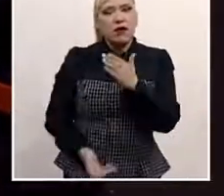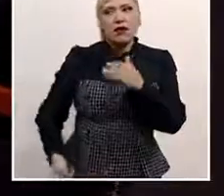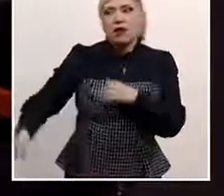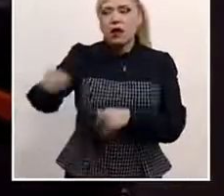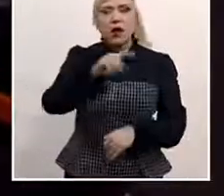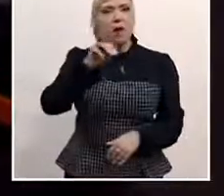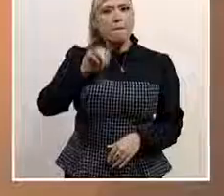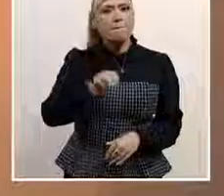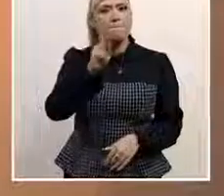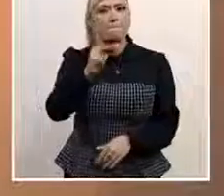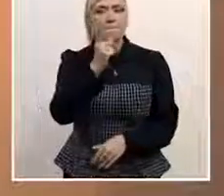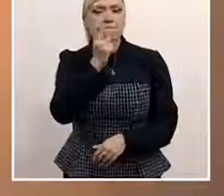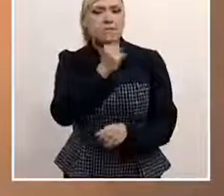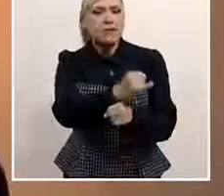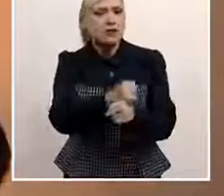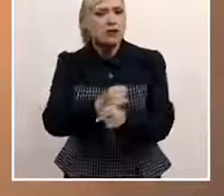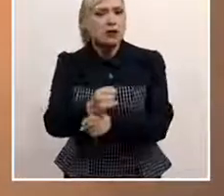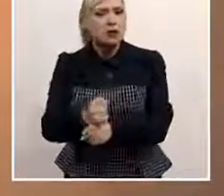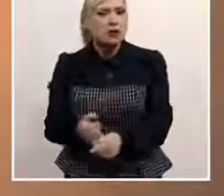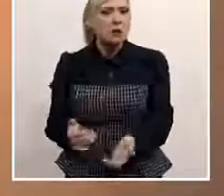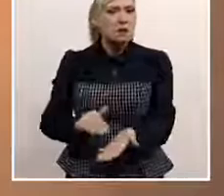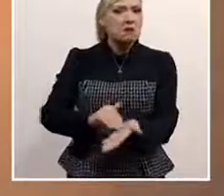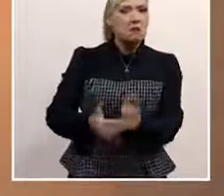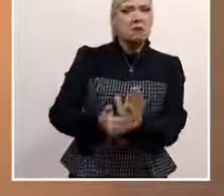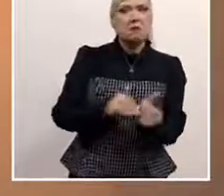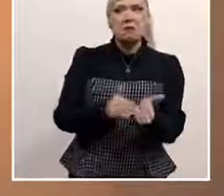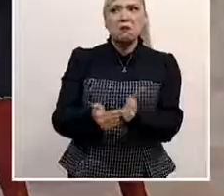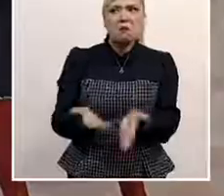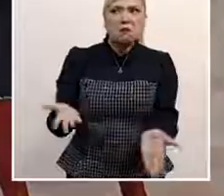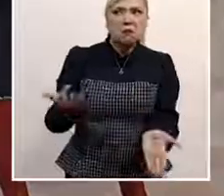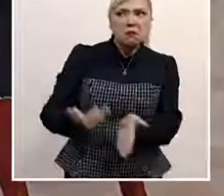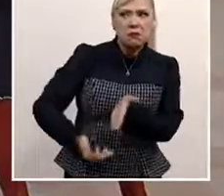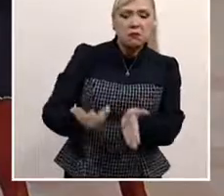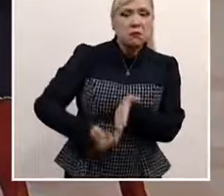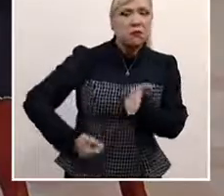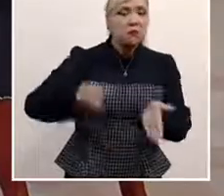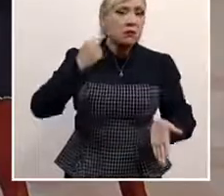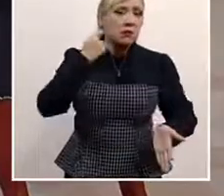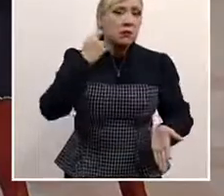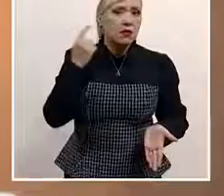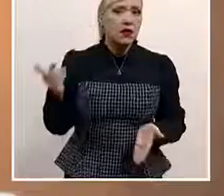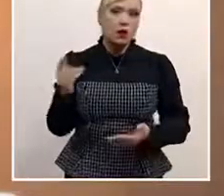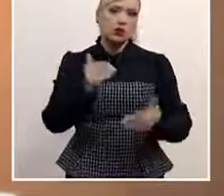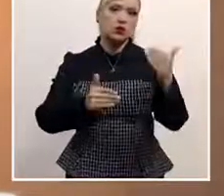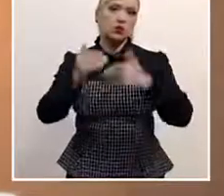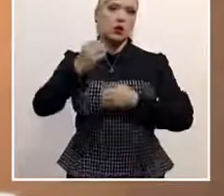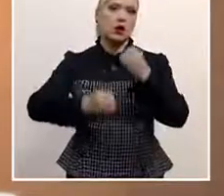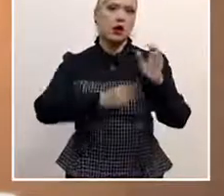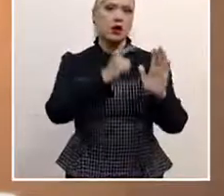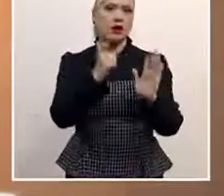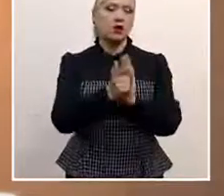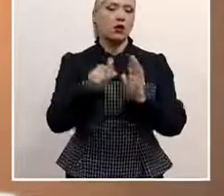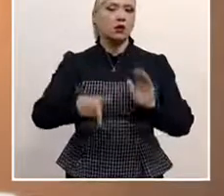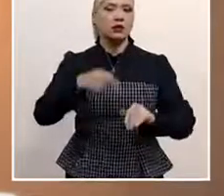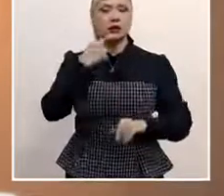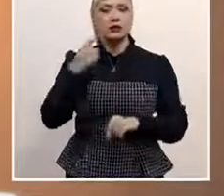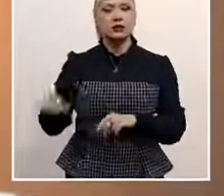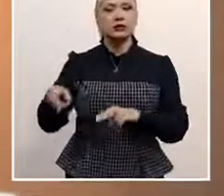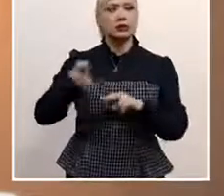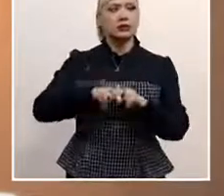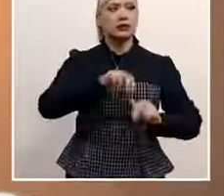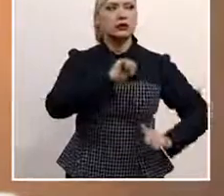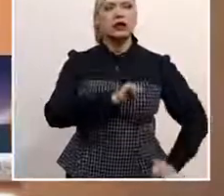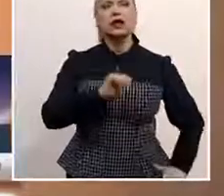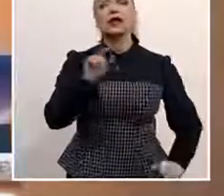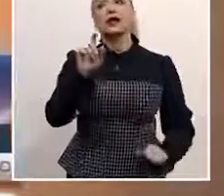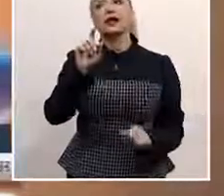público esto lo aseguró gilberto nava secretario auxiliar de acuerdos de la suprema corte en la carga de la prueba entendido como